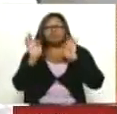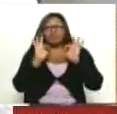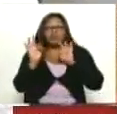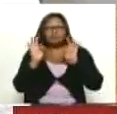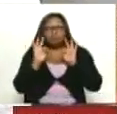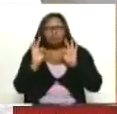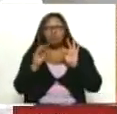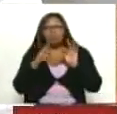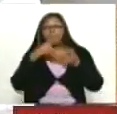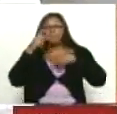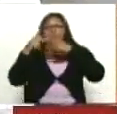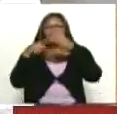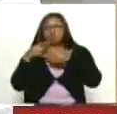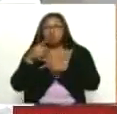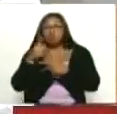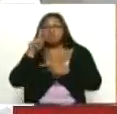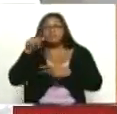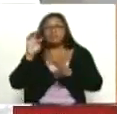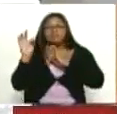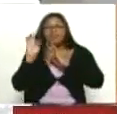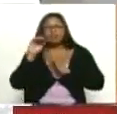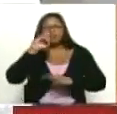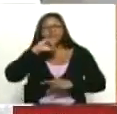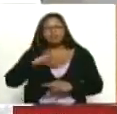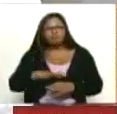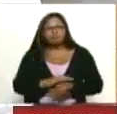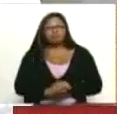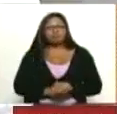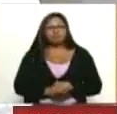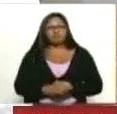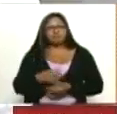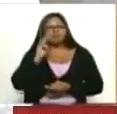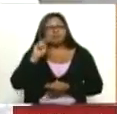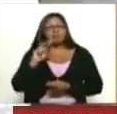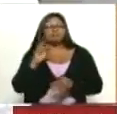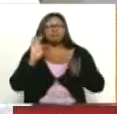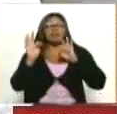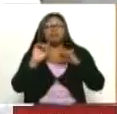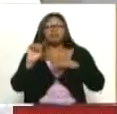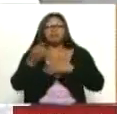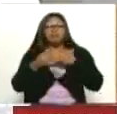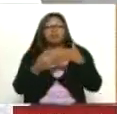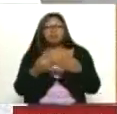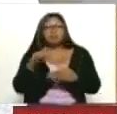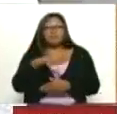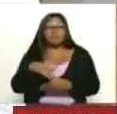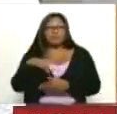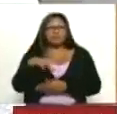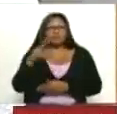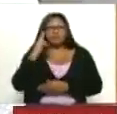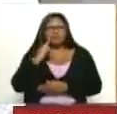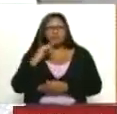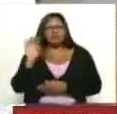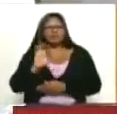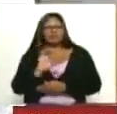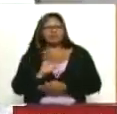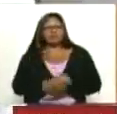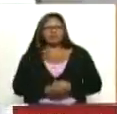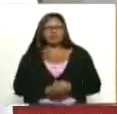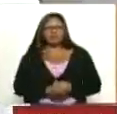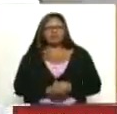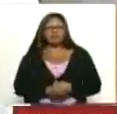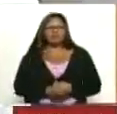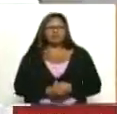histórico. Hay un eje que se va a desarrollar en el teatro principal, aquí en Plaza Bolívar, en Caracas, en la esquina del